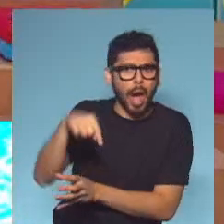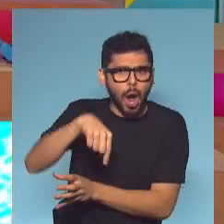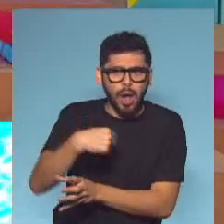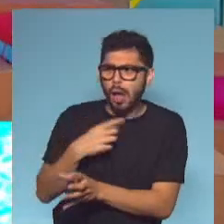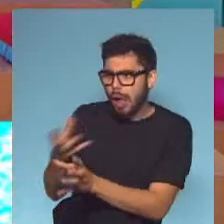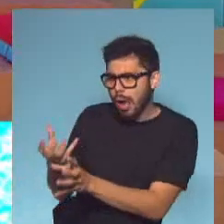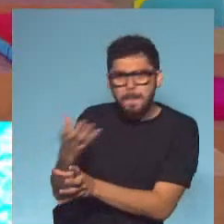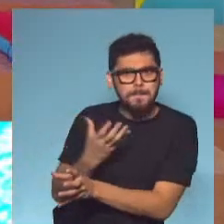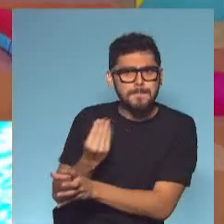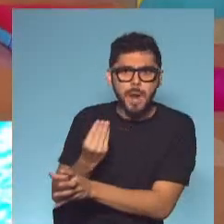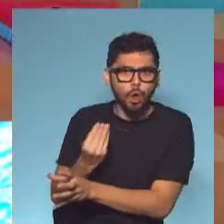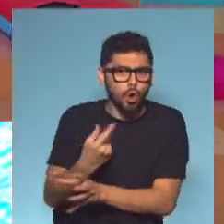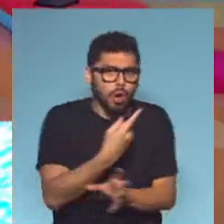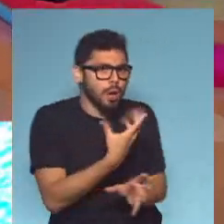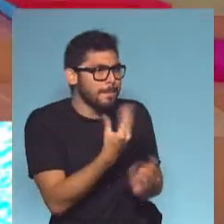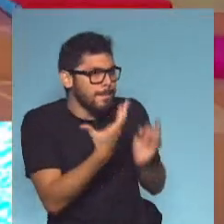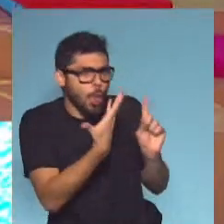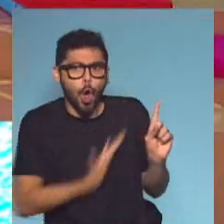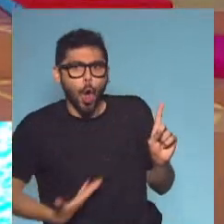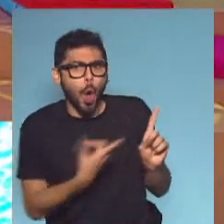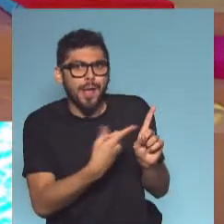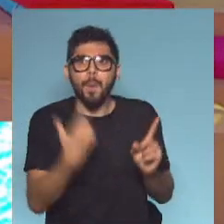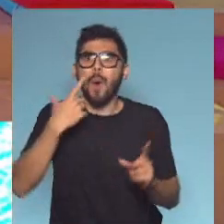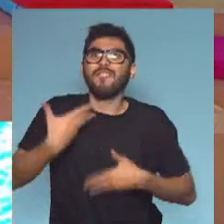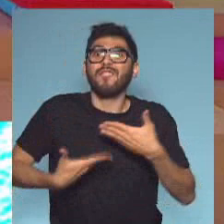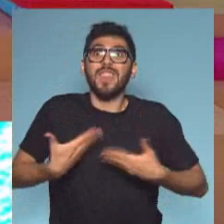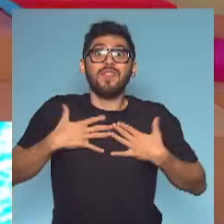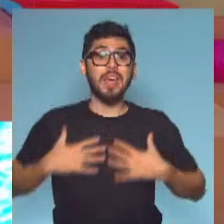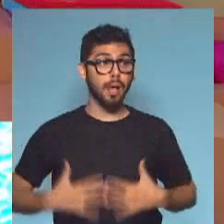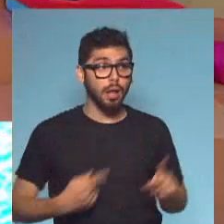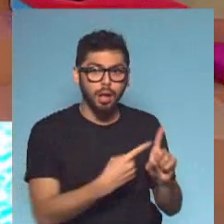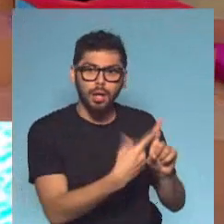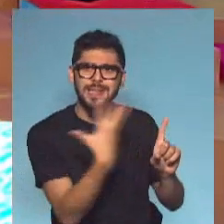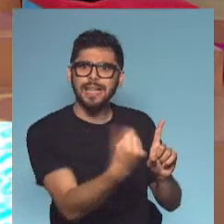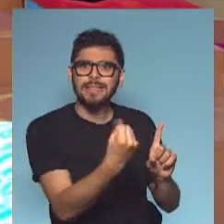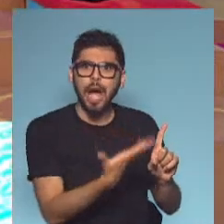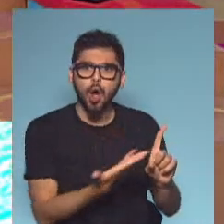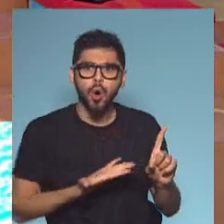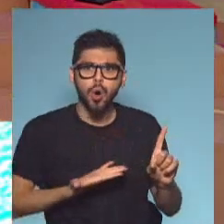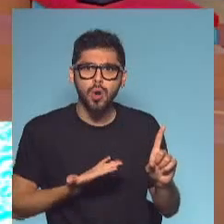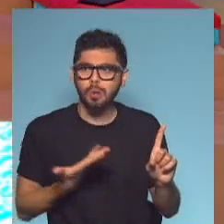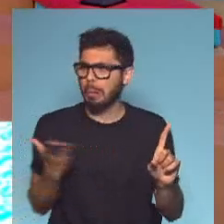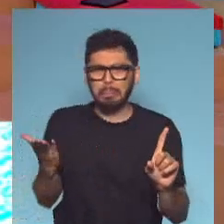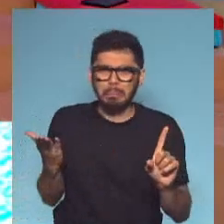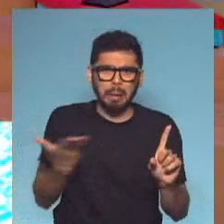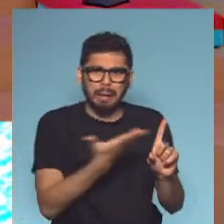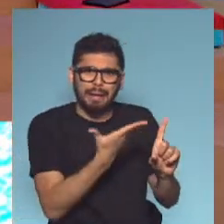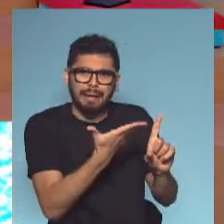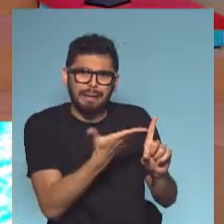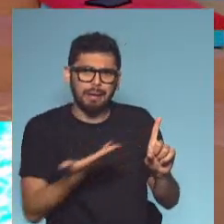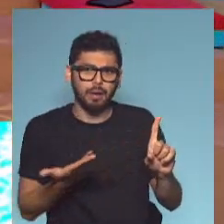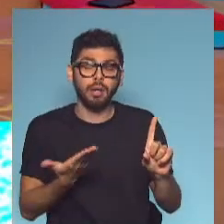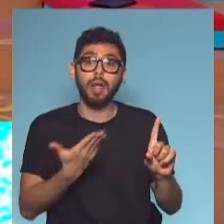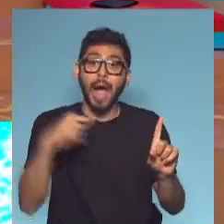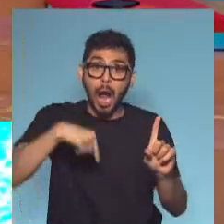que tenemos ahora, porque es el que nos está quitando las garantías para poder vivir. Entonces, ¿qué pasa? que cuando llega todo este tema de que las